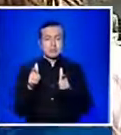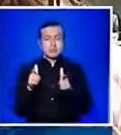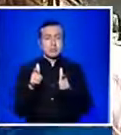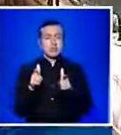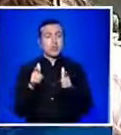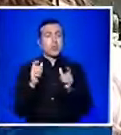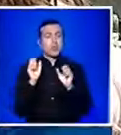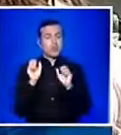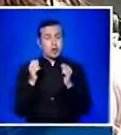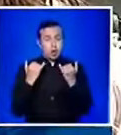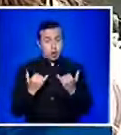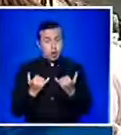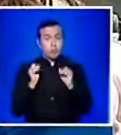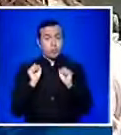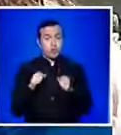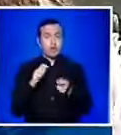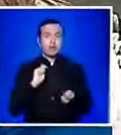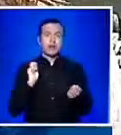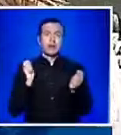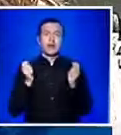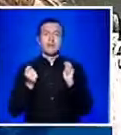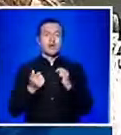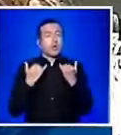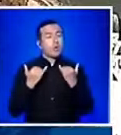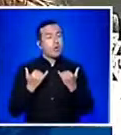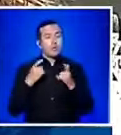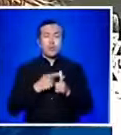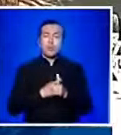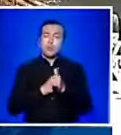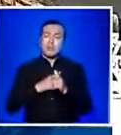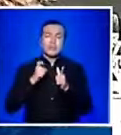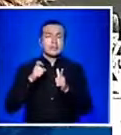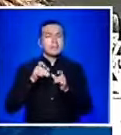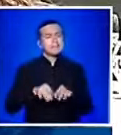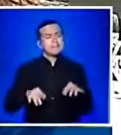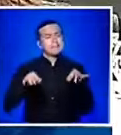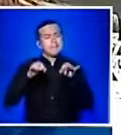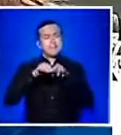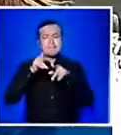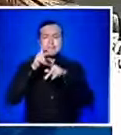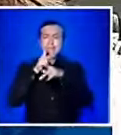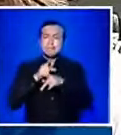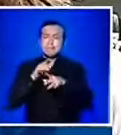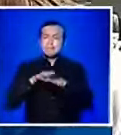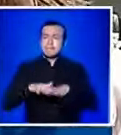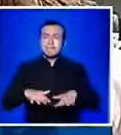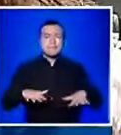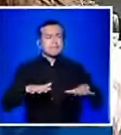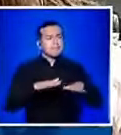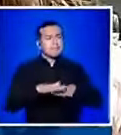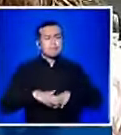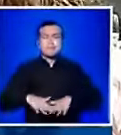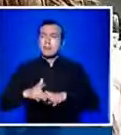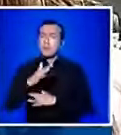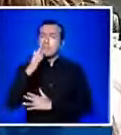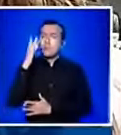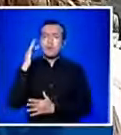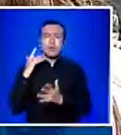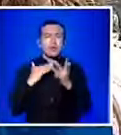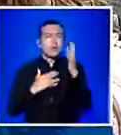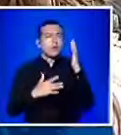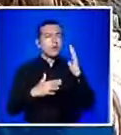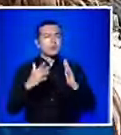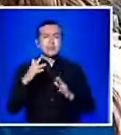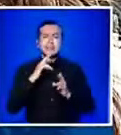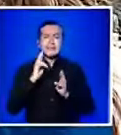oportunidad de cambio y de transformación, que sí o sí tenemos que apostarle a conservar esos nichos de bosque, esos nichos de